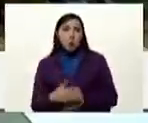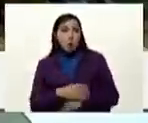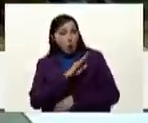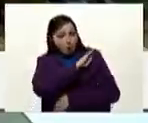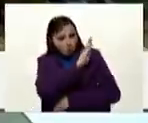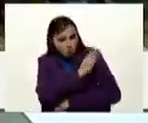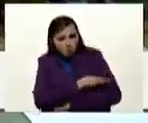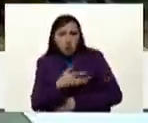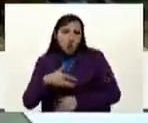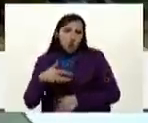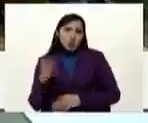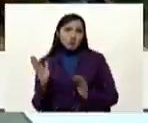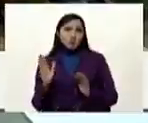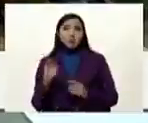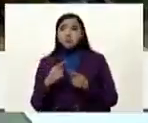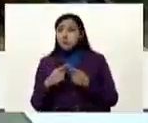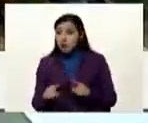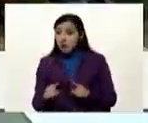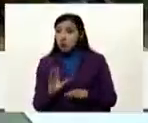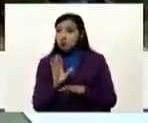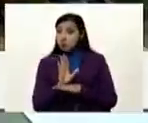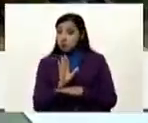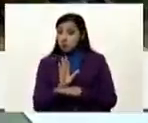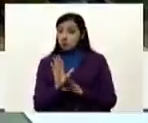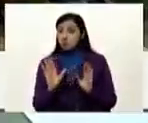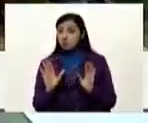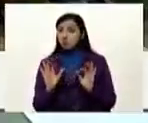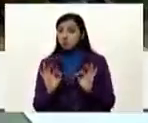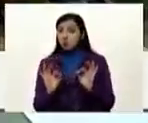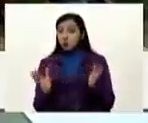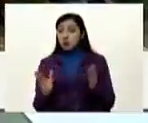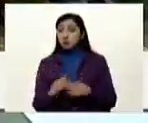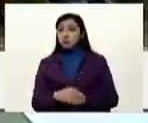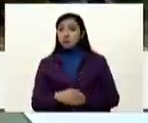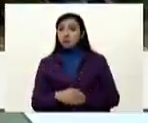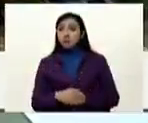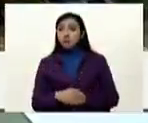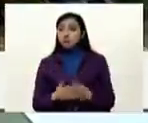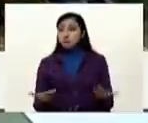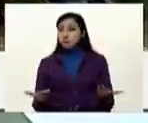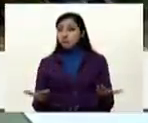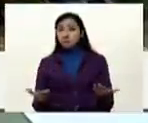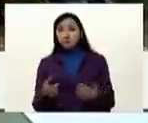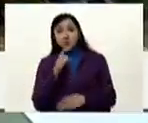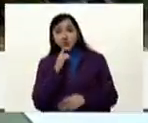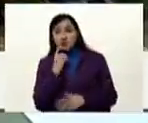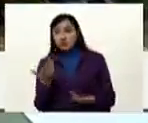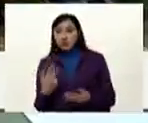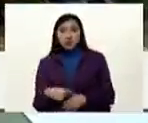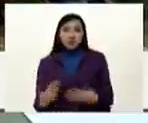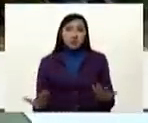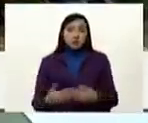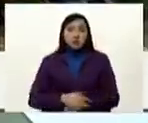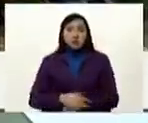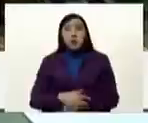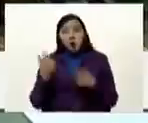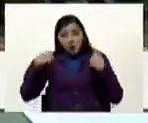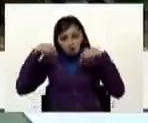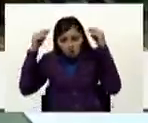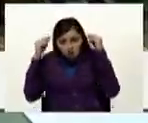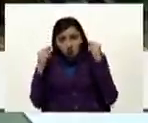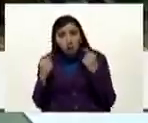fuerte, pero no te puedes descuidar. Mira, a nada le cuesta a uno tener su